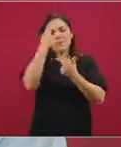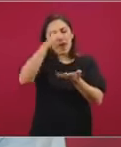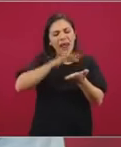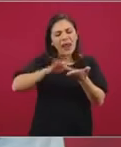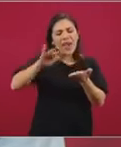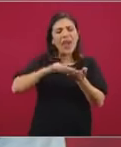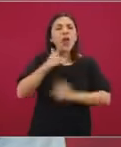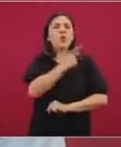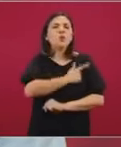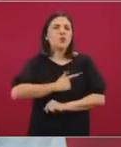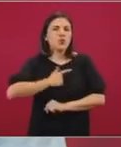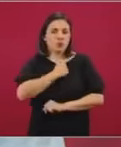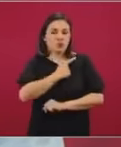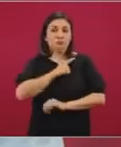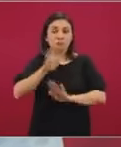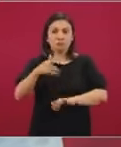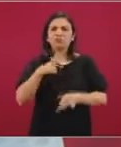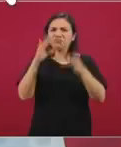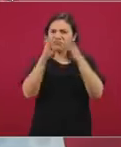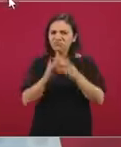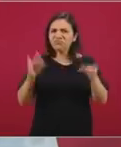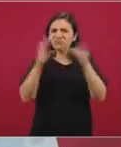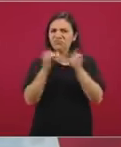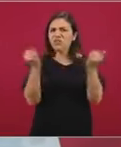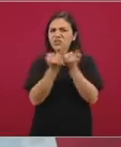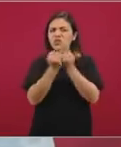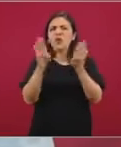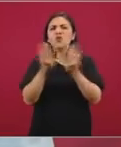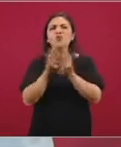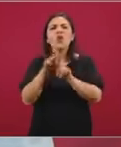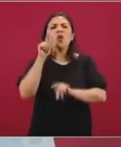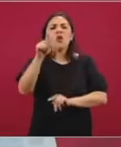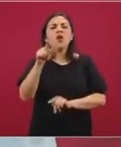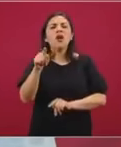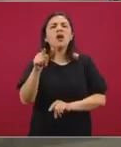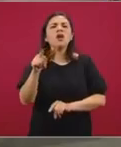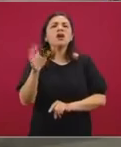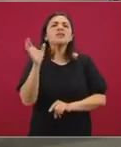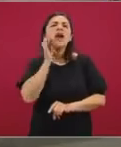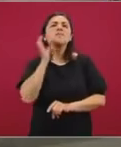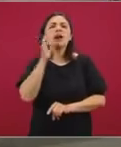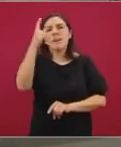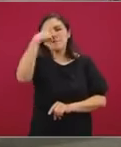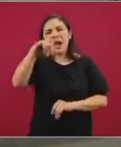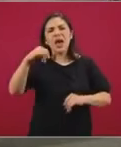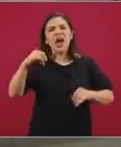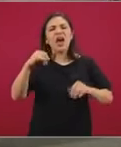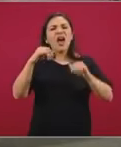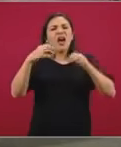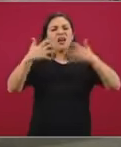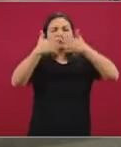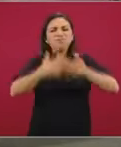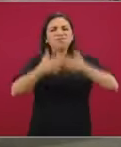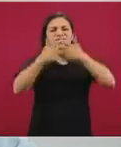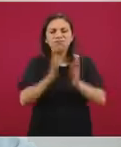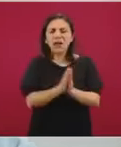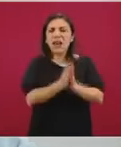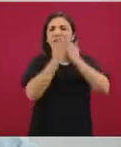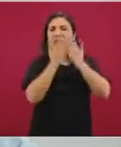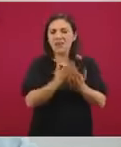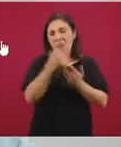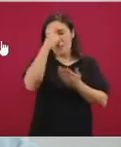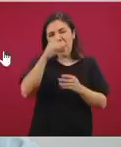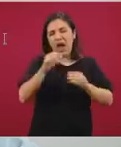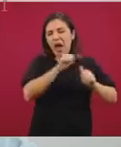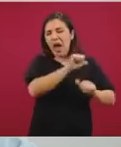Placer. Hablamos desde luego también como la Cámara de la Industria Editorial con la sección de literatura infantil y